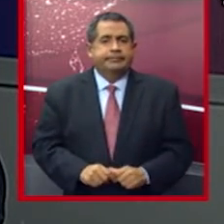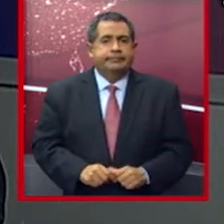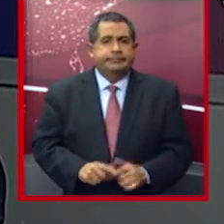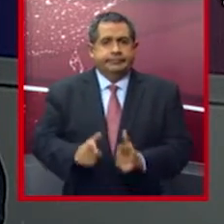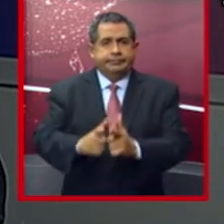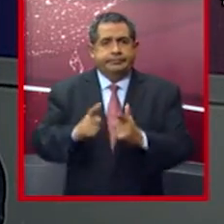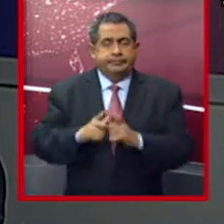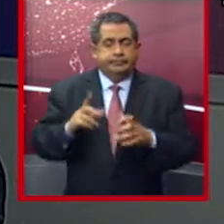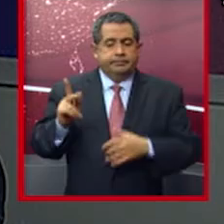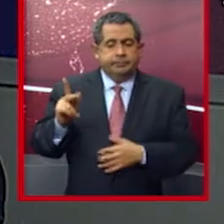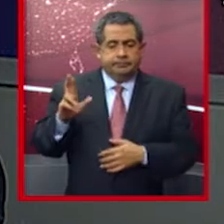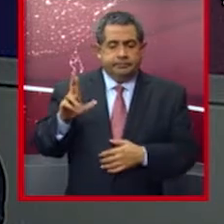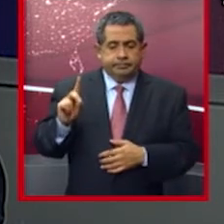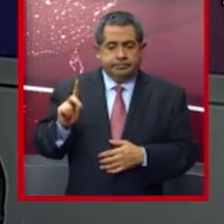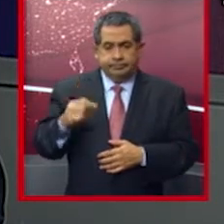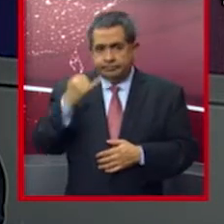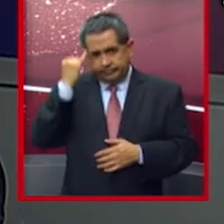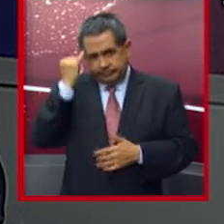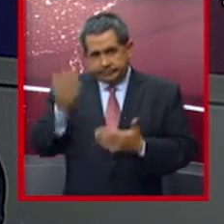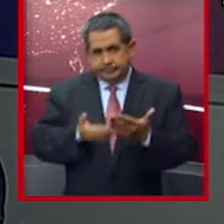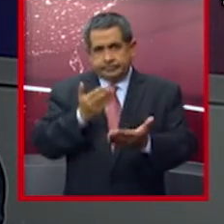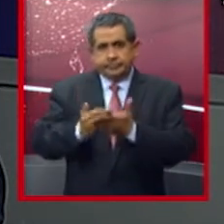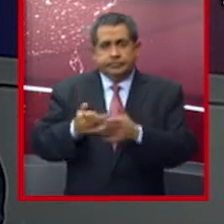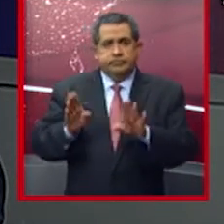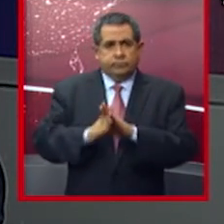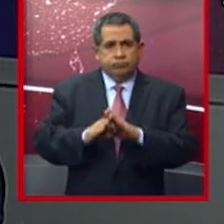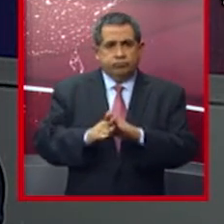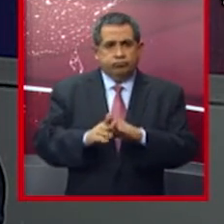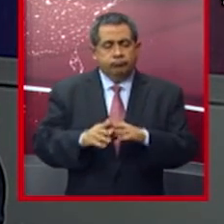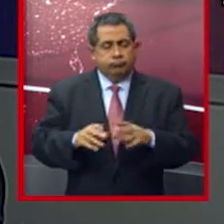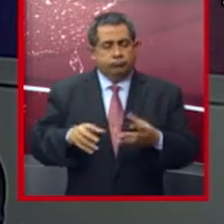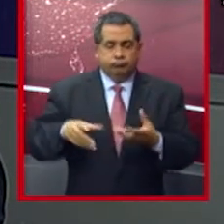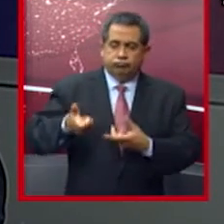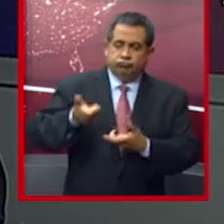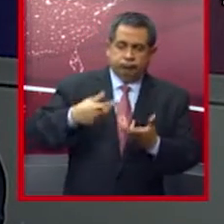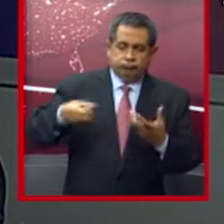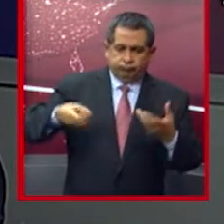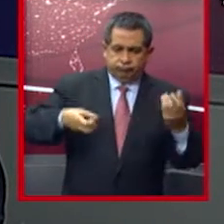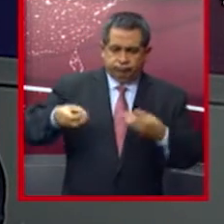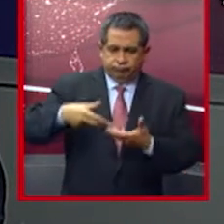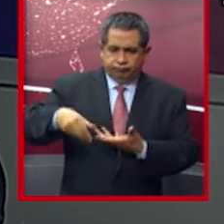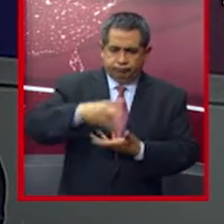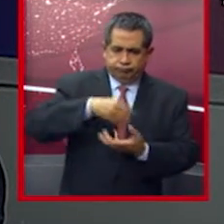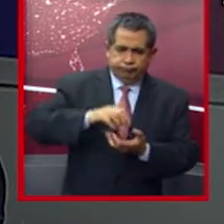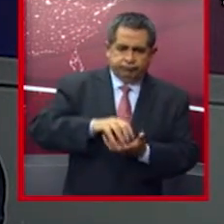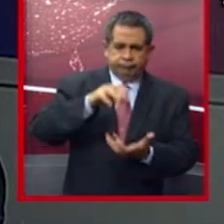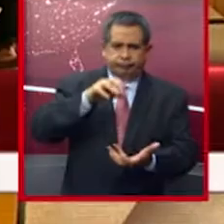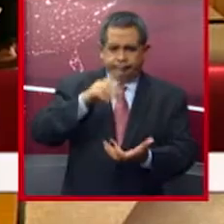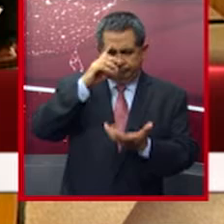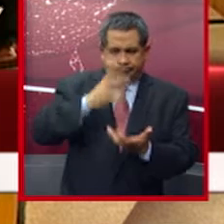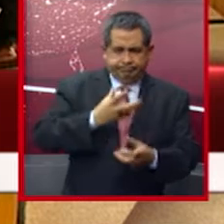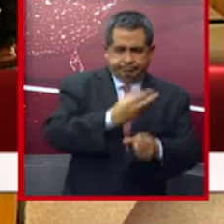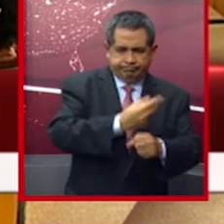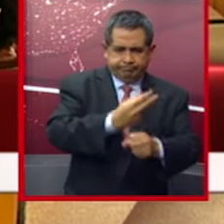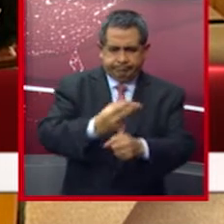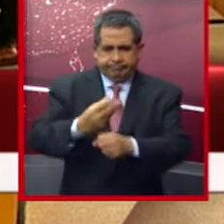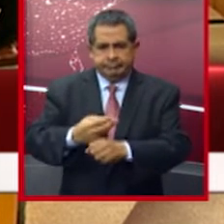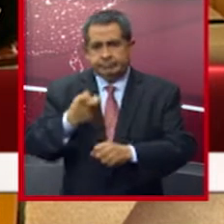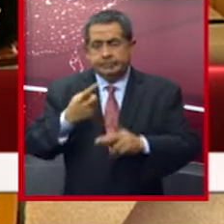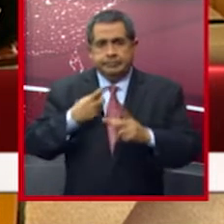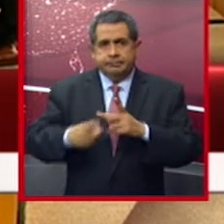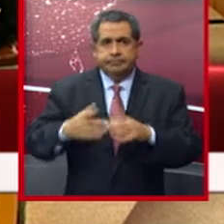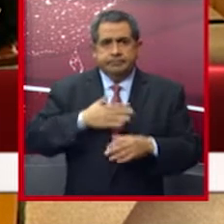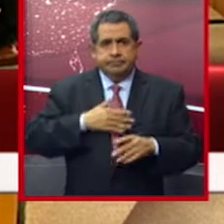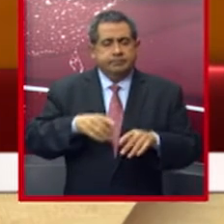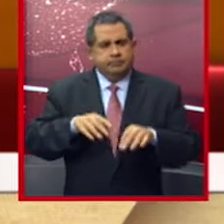El grupo parlamentario del PRD propuso la creación de un Fondo Nacional de Reconstrucción y para ello dio a conocer una serie de acciones que impulsarán desde la